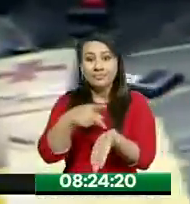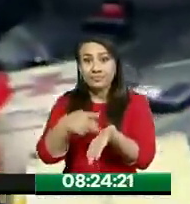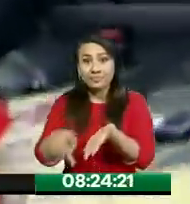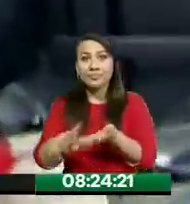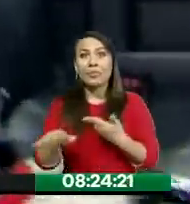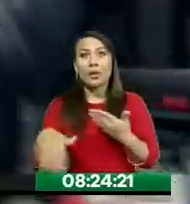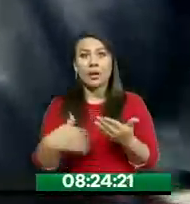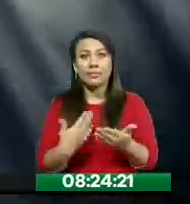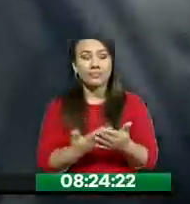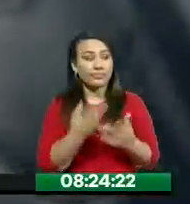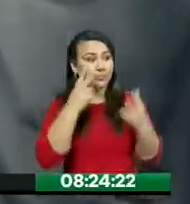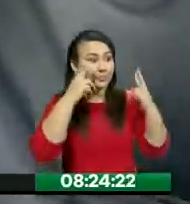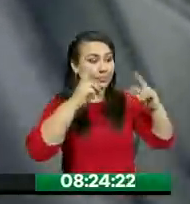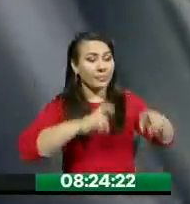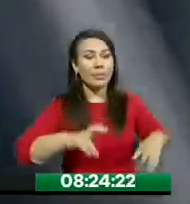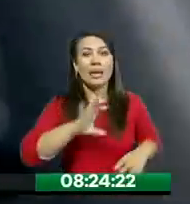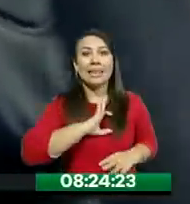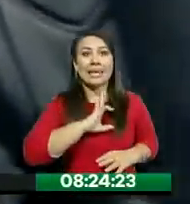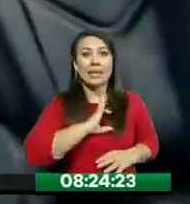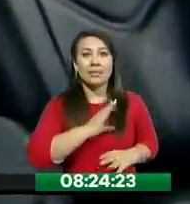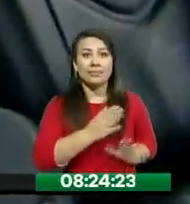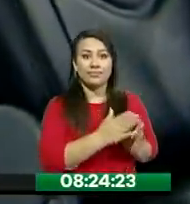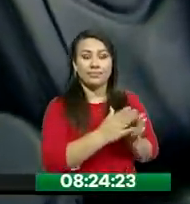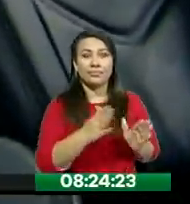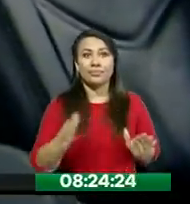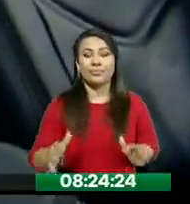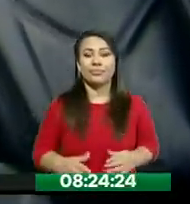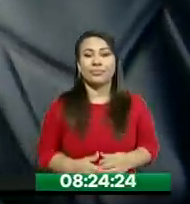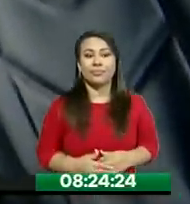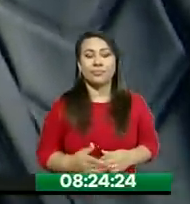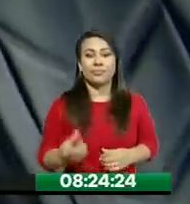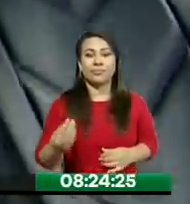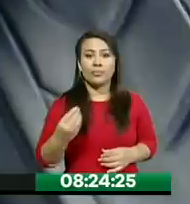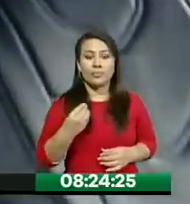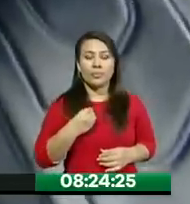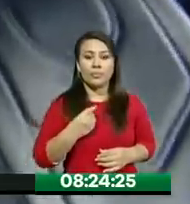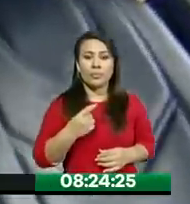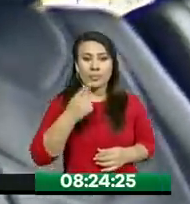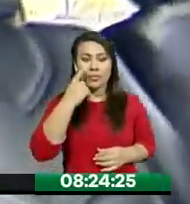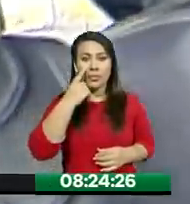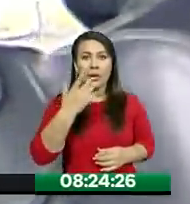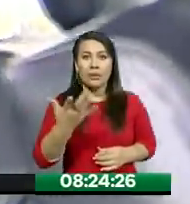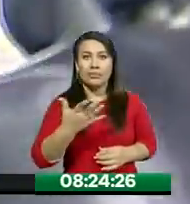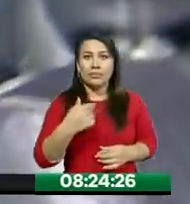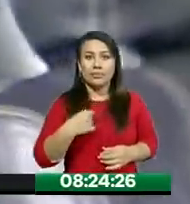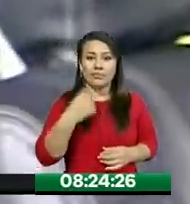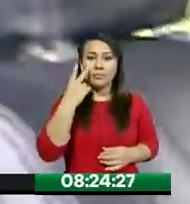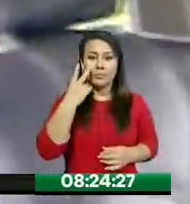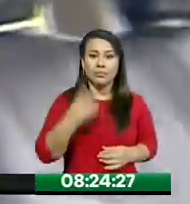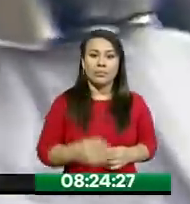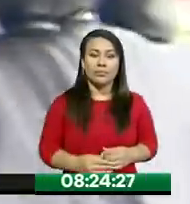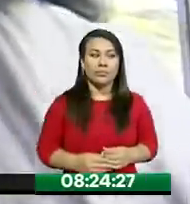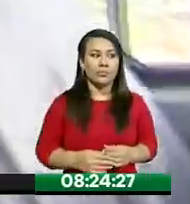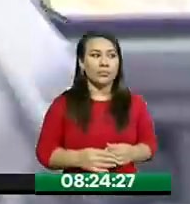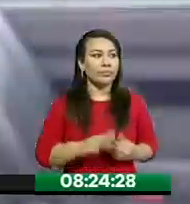siempre en lo que he podido. Mi gran amigo, nunca le vi tan mal. Él bien